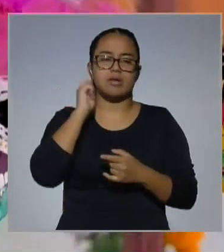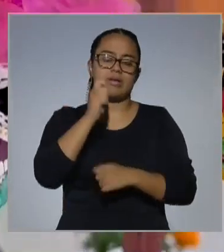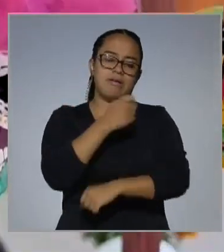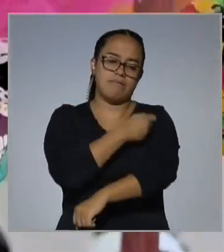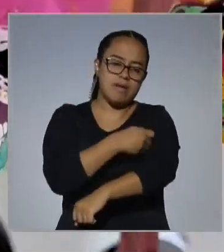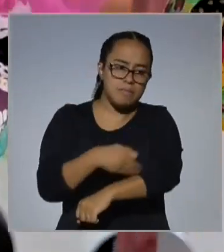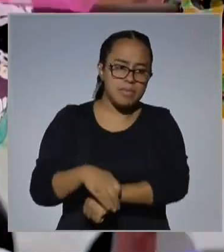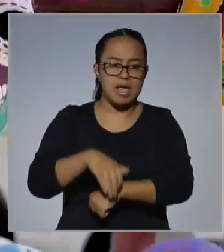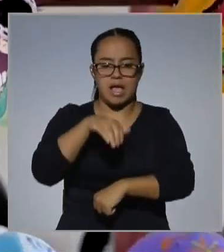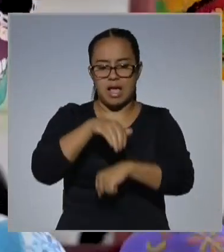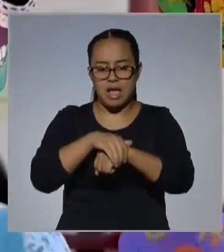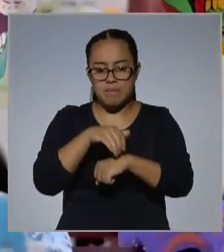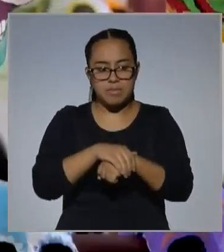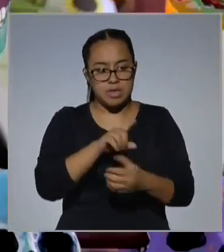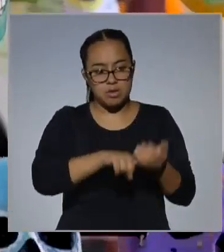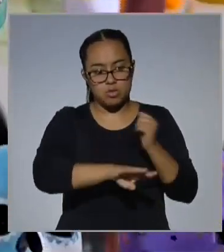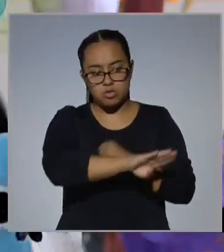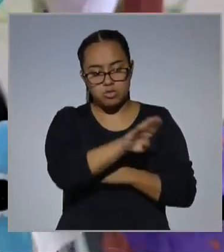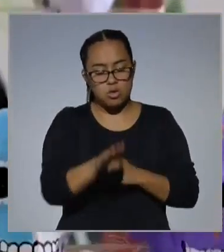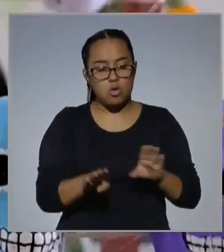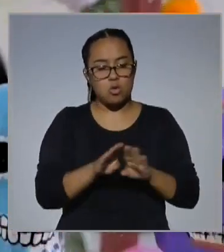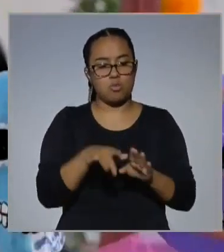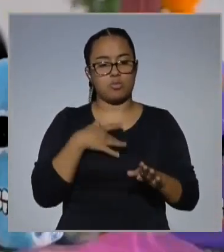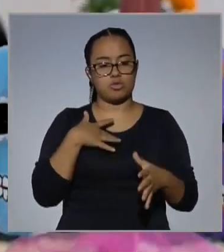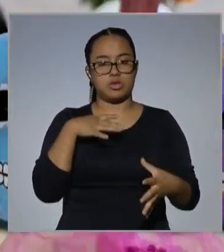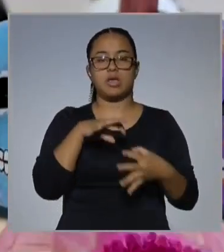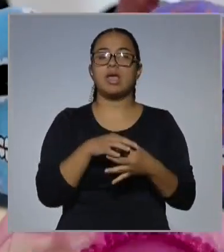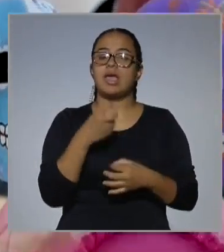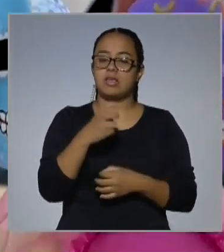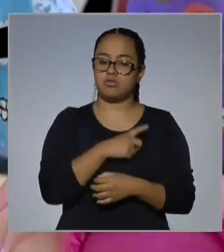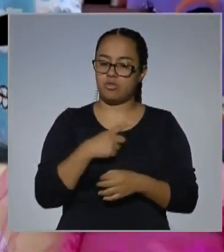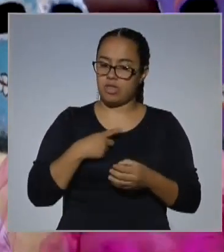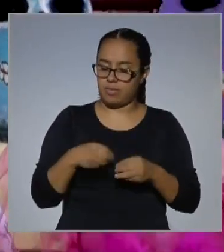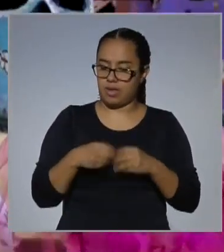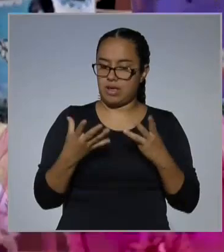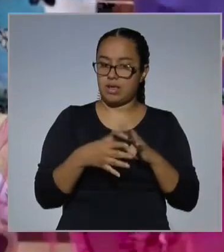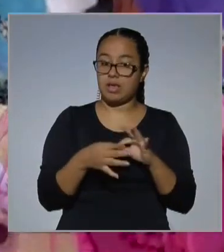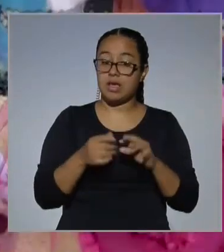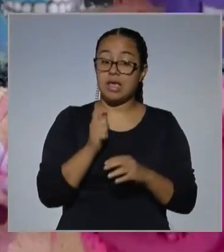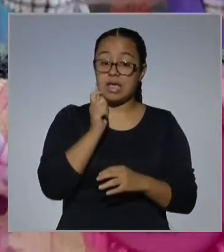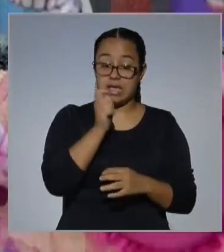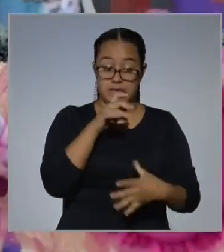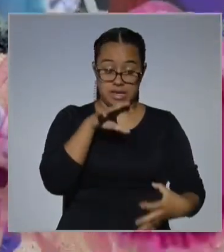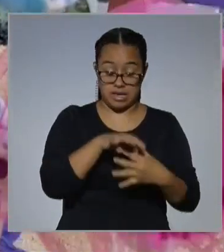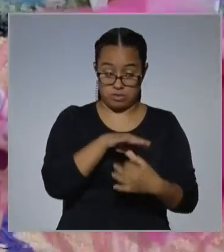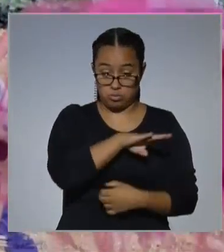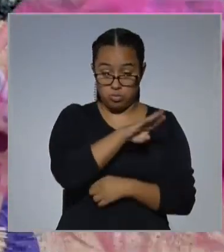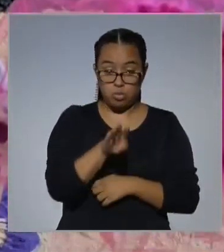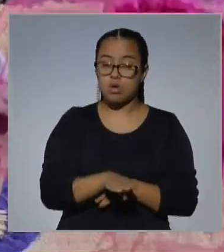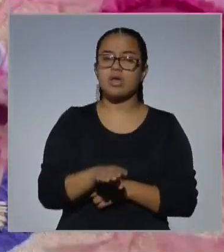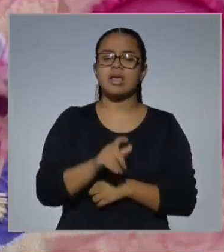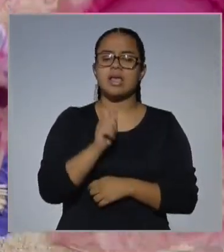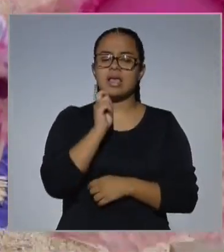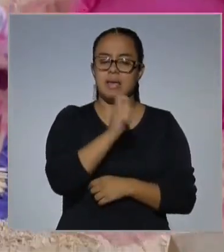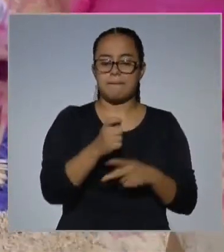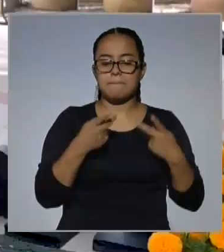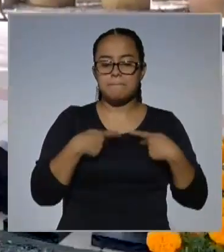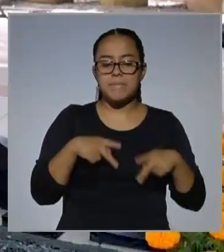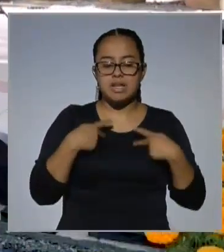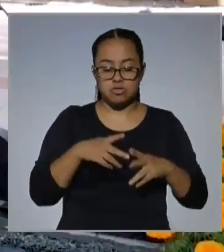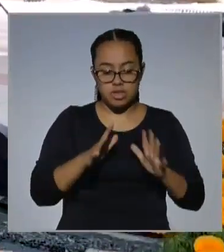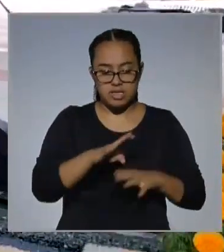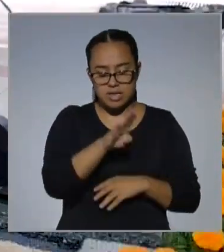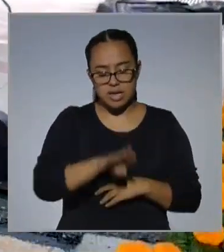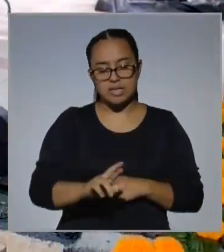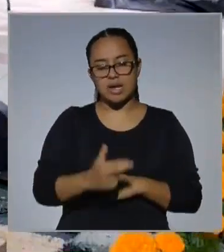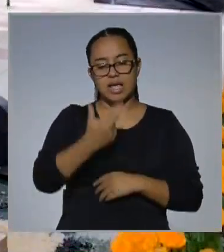familiares, amigos que han muerto. Y eso hay que aclararlo muy bien, no es una relación con la muerte, sino con aquellos que se han muerto.